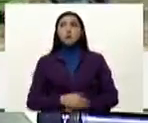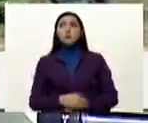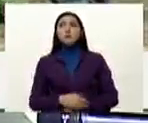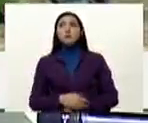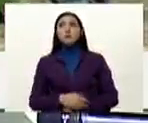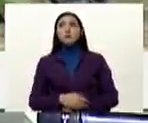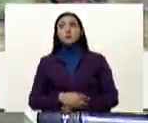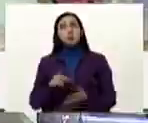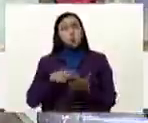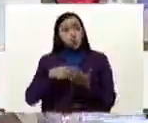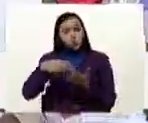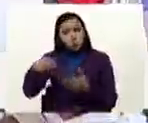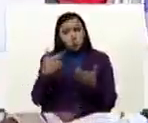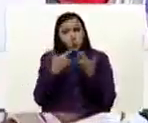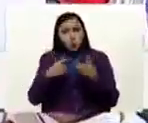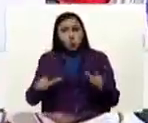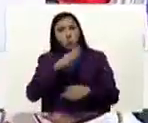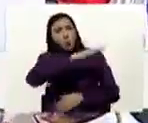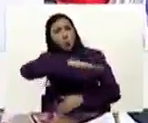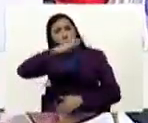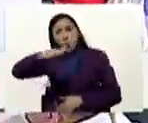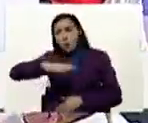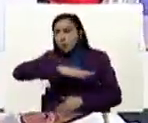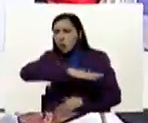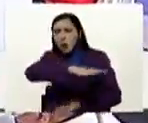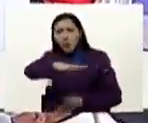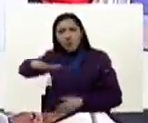caminaban libres por estas montañas, por esta sabana.